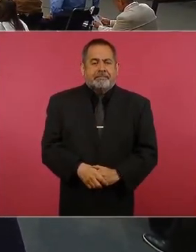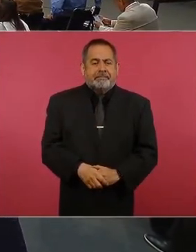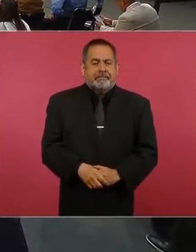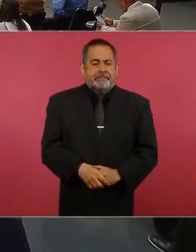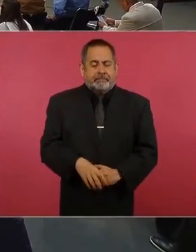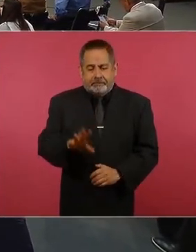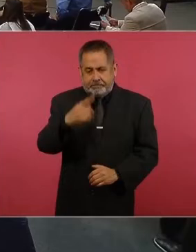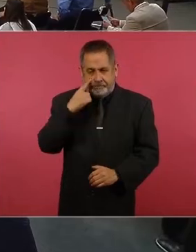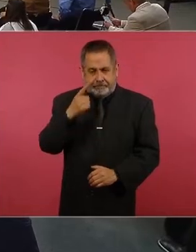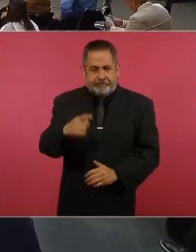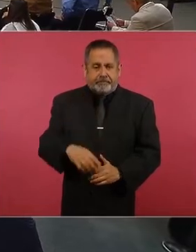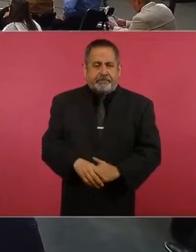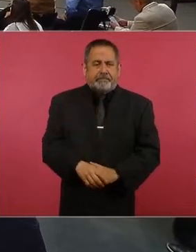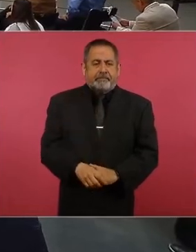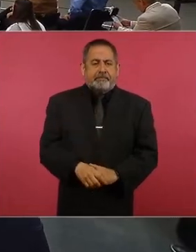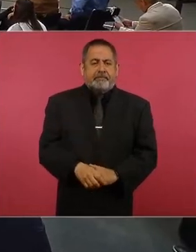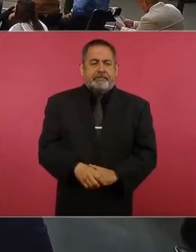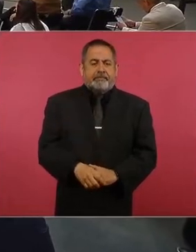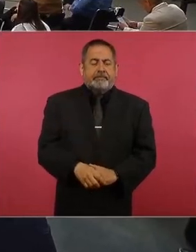Mira.